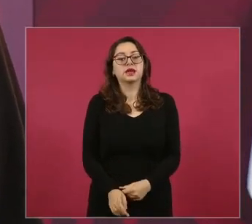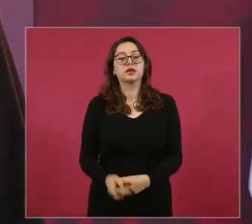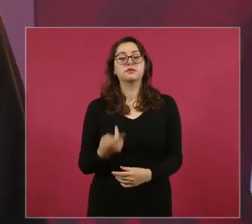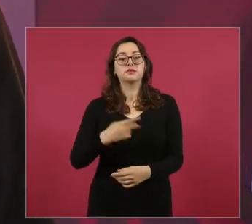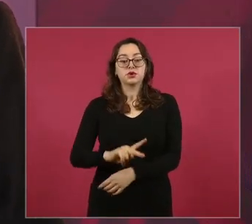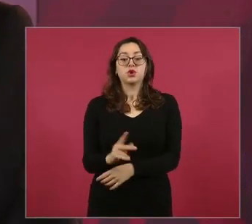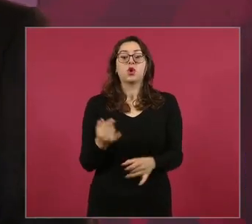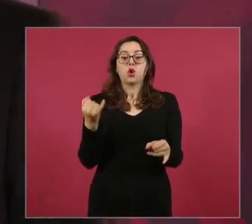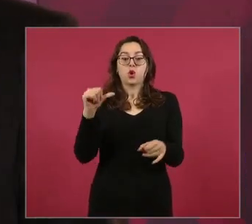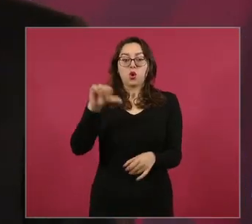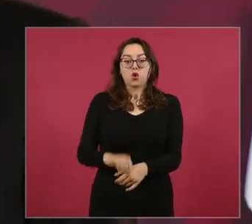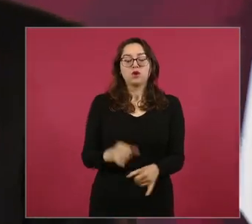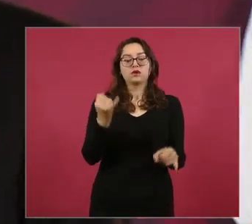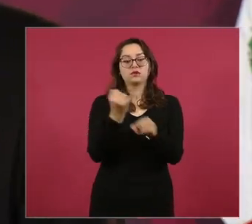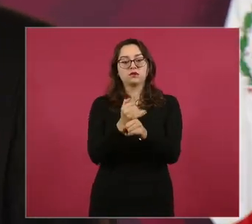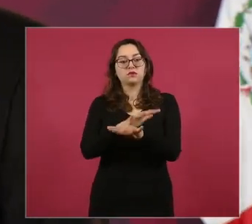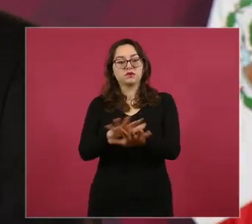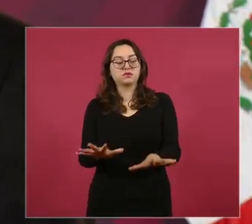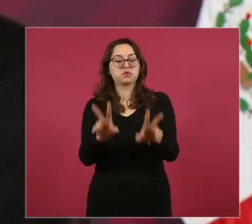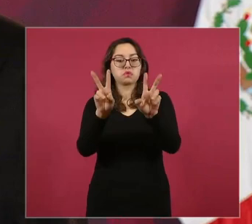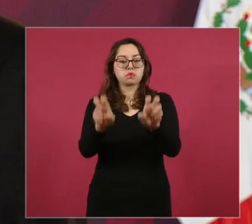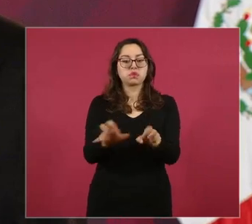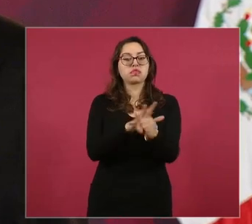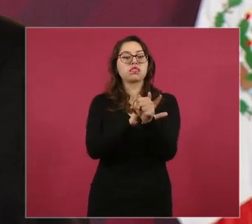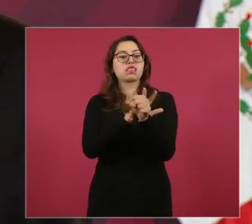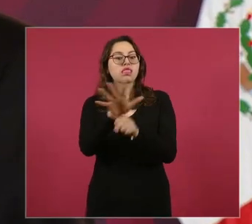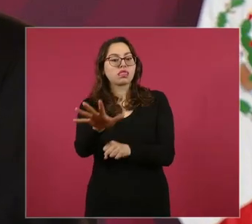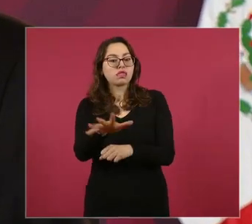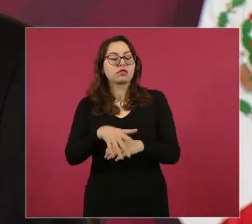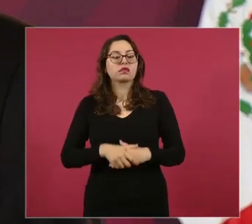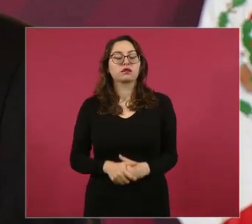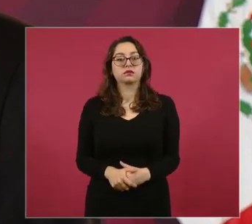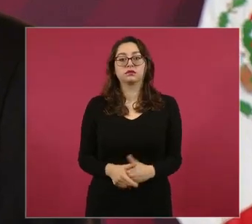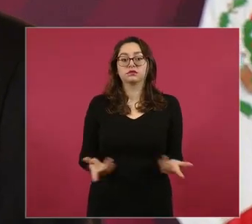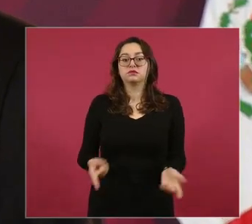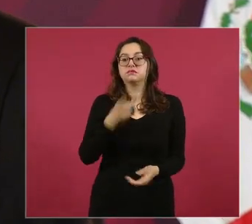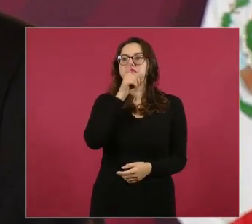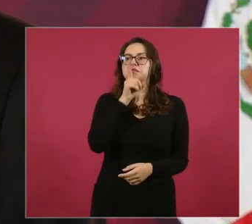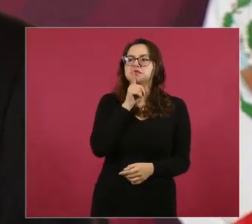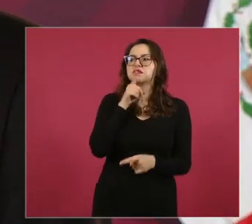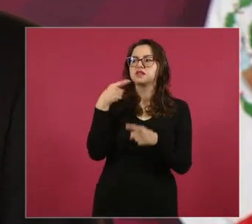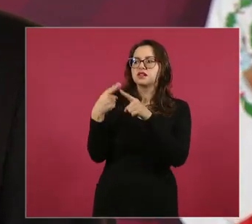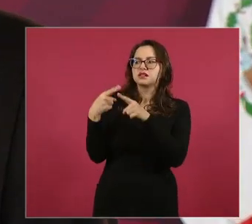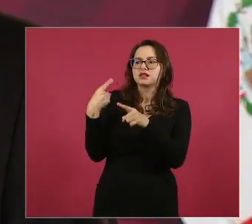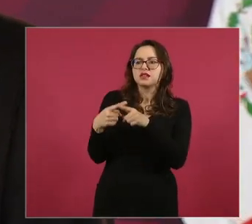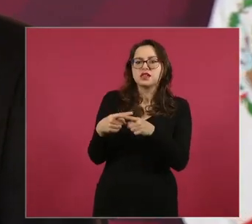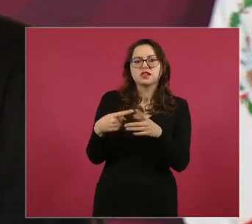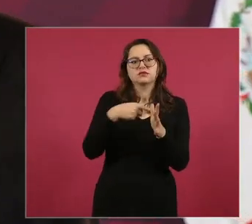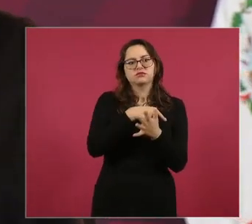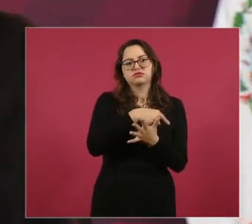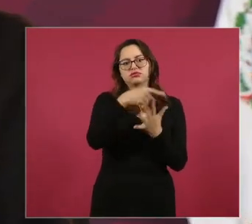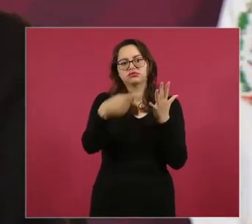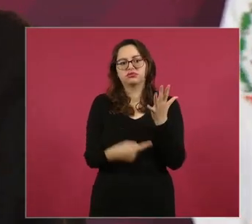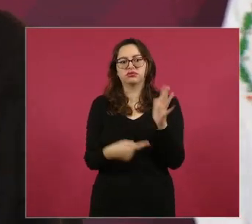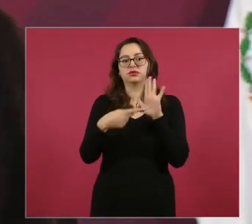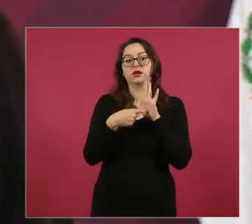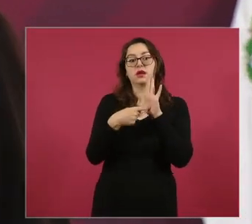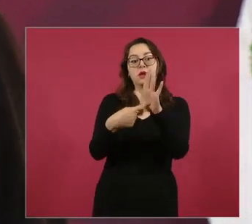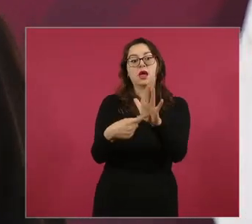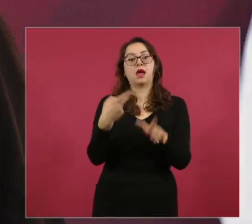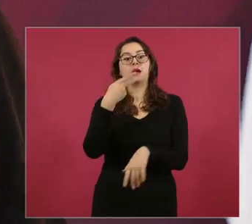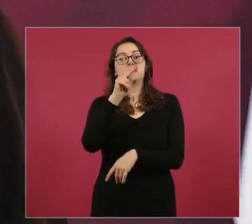sobre el quién es quién en las mentiras, como lo hacemos los miércoles, pero también el informe quincenal